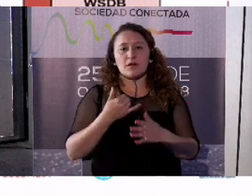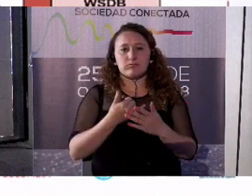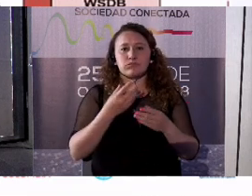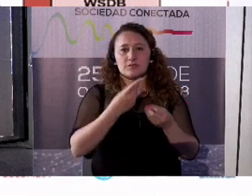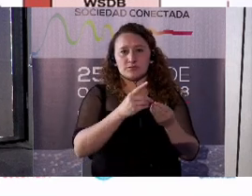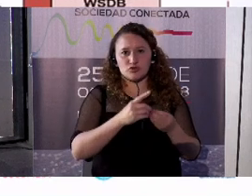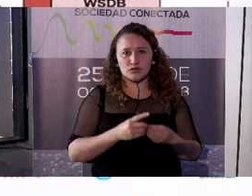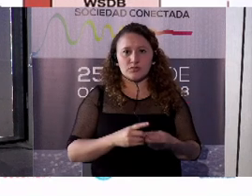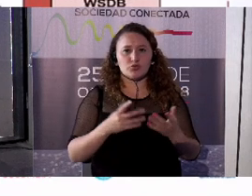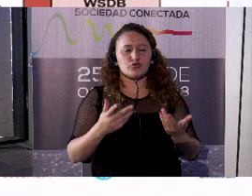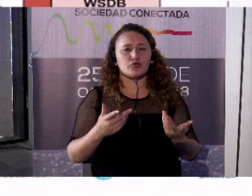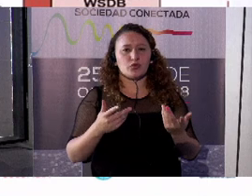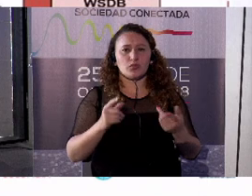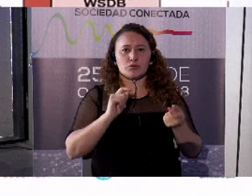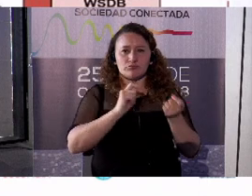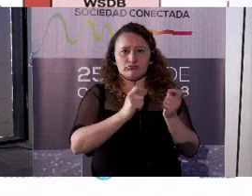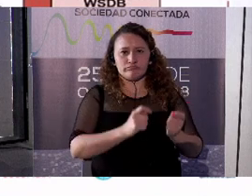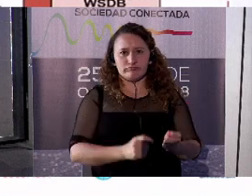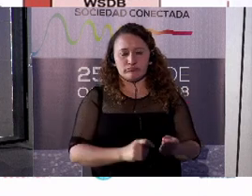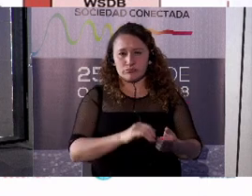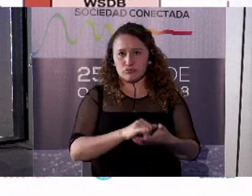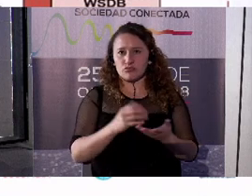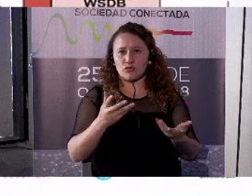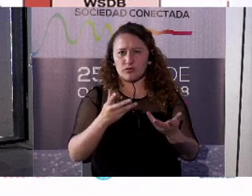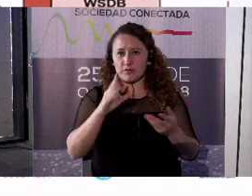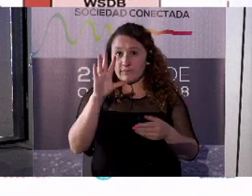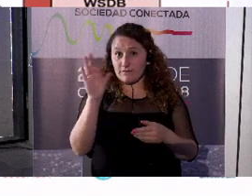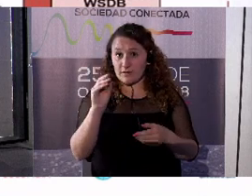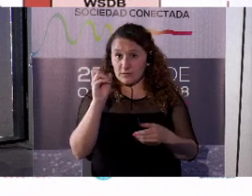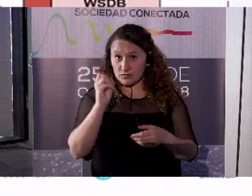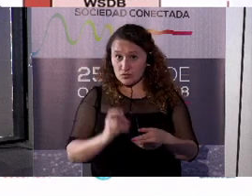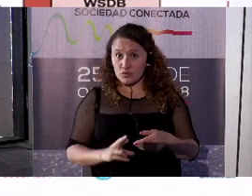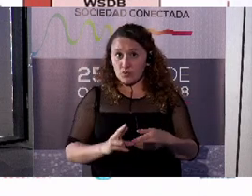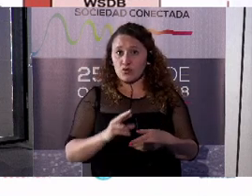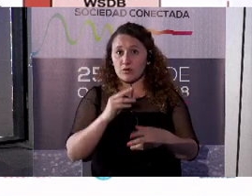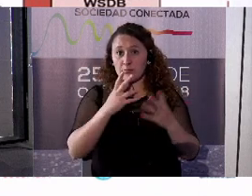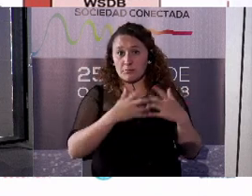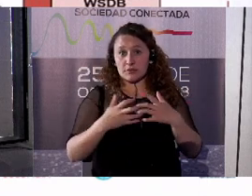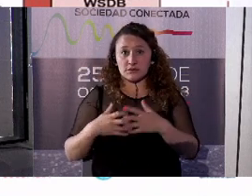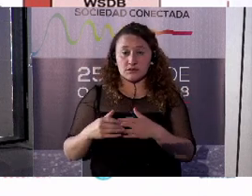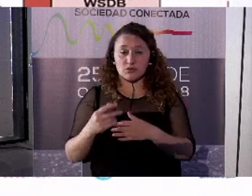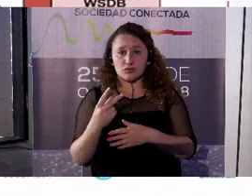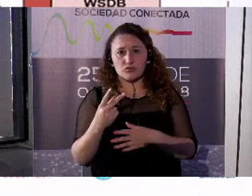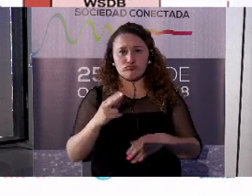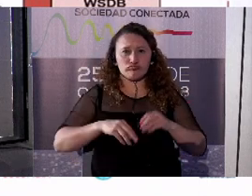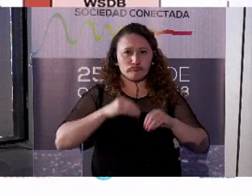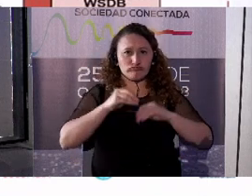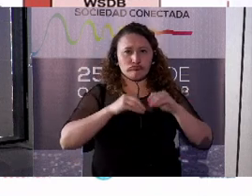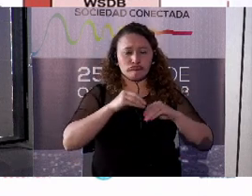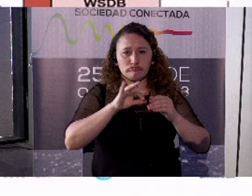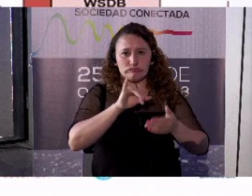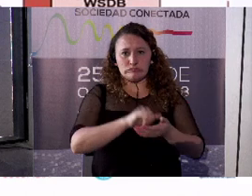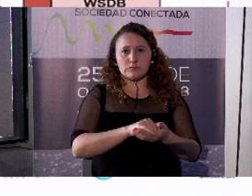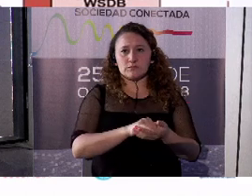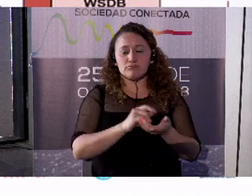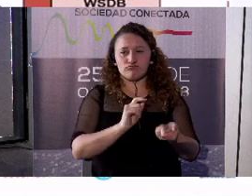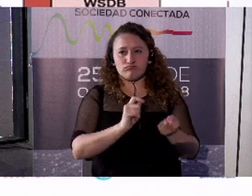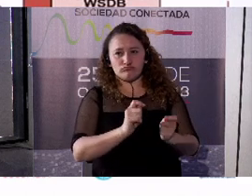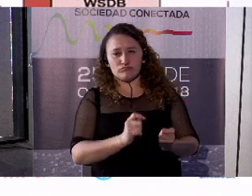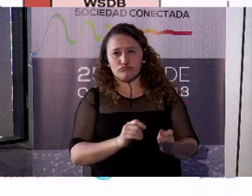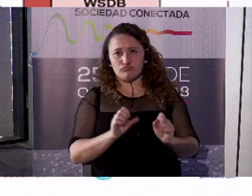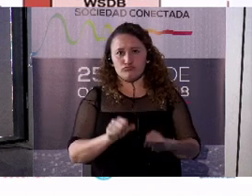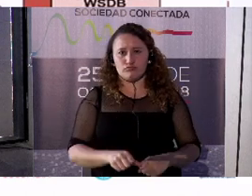radio reconfigurables en suráfrica hay dos empresas que han empezado a construir estos dispositivos de radio reconfigurables